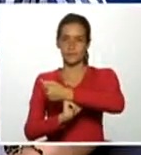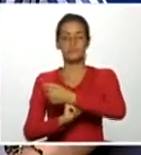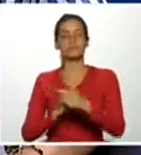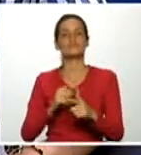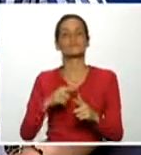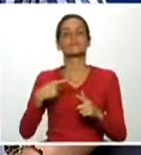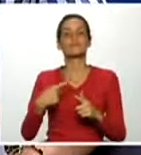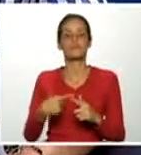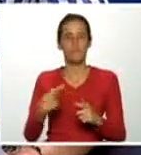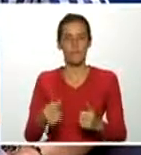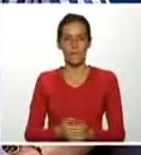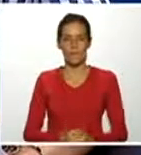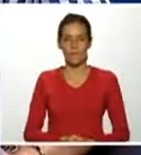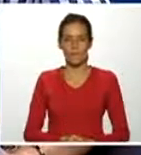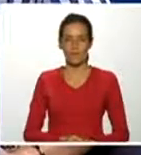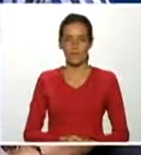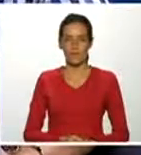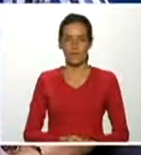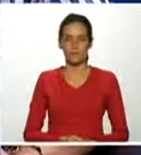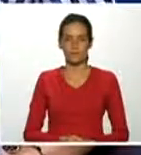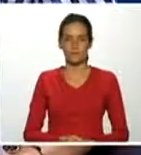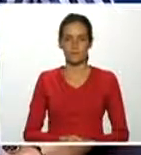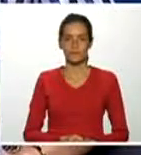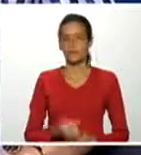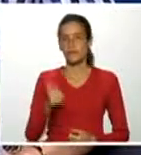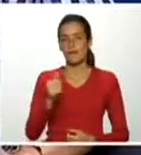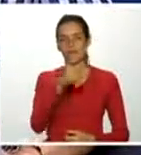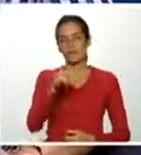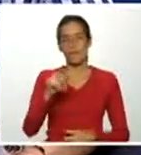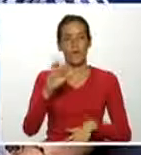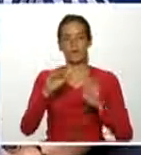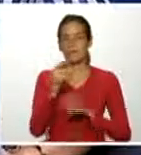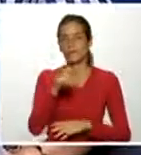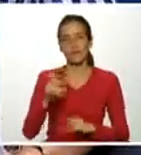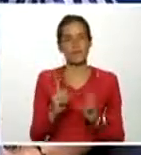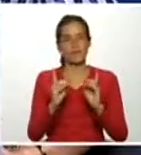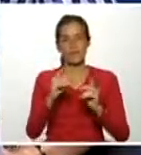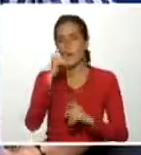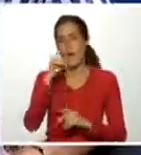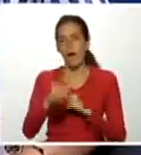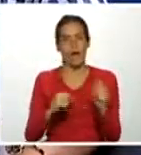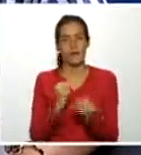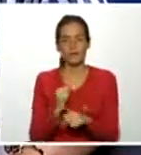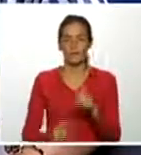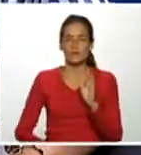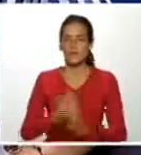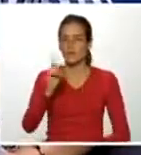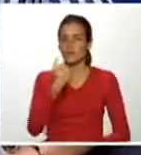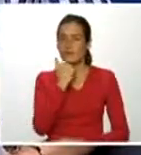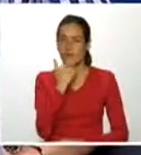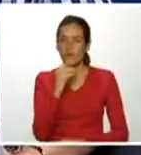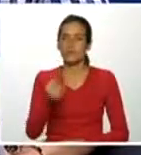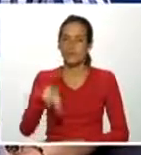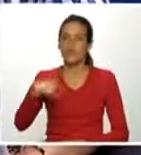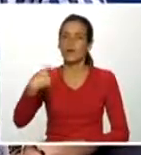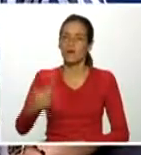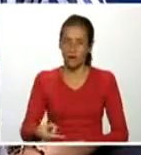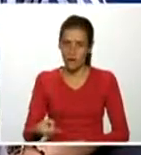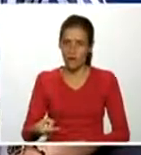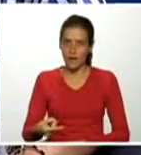Entonces, que 10 personas, 15 personas se dediquen durante un año al desarrollo de una aplicación para luego